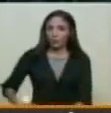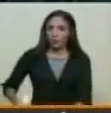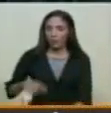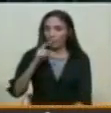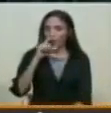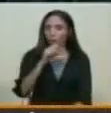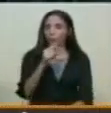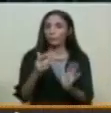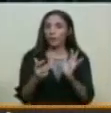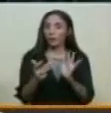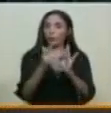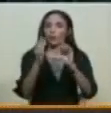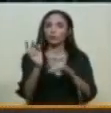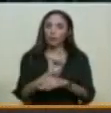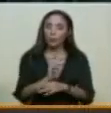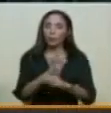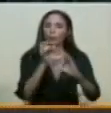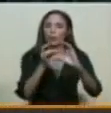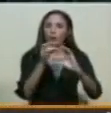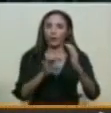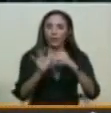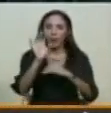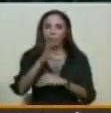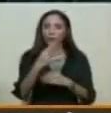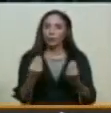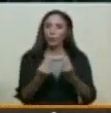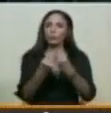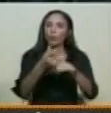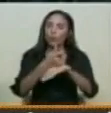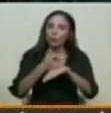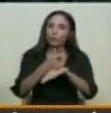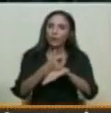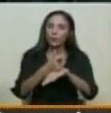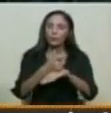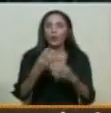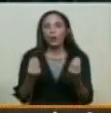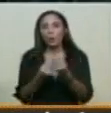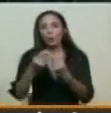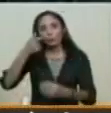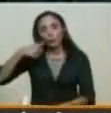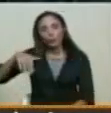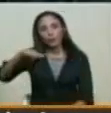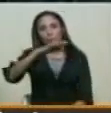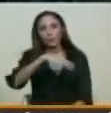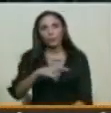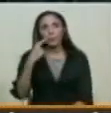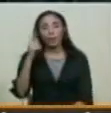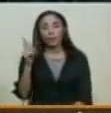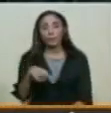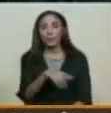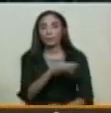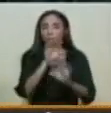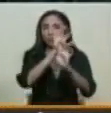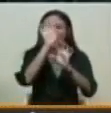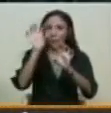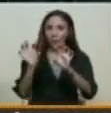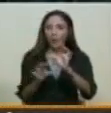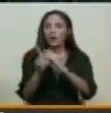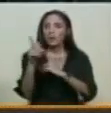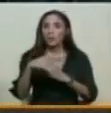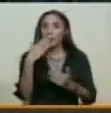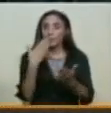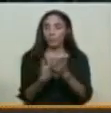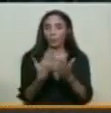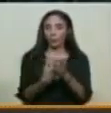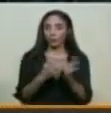través del carnet de la patria, un contacto directo del gobierno bolivariano con el pueblo de Venezuela, pues también se dibujaron propuestas para hacer